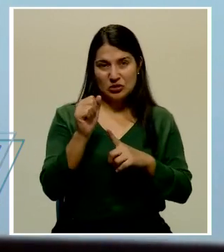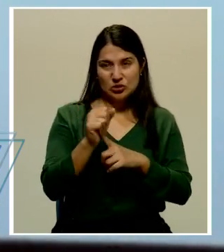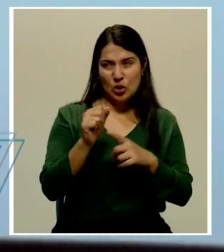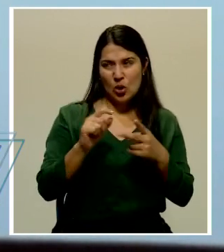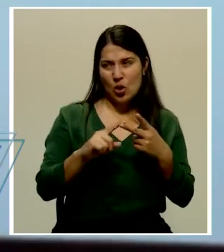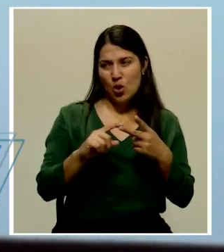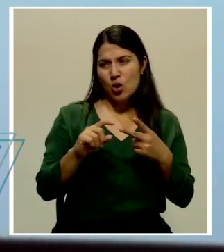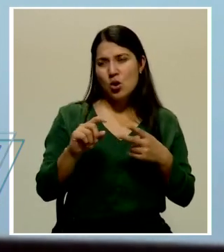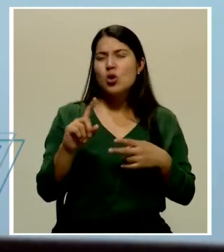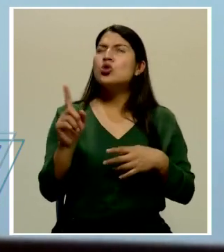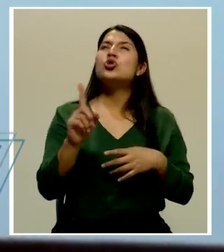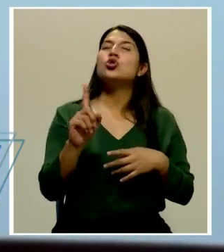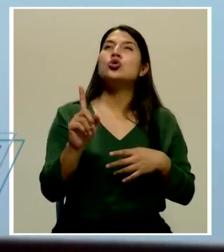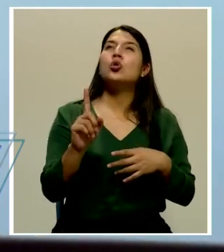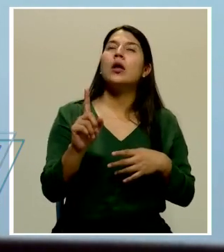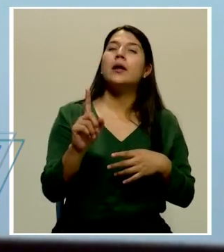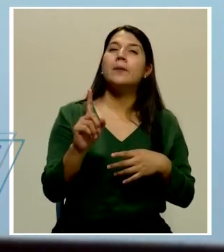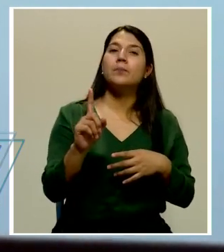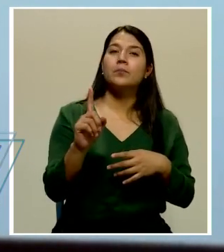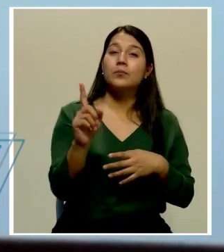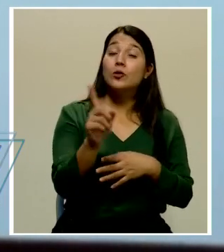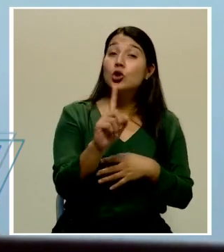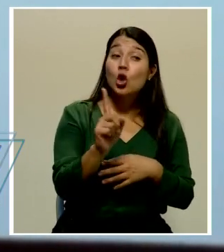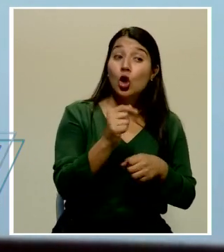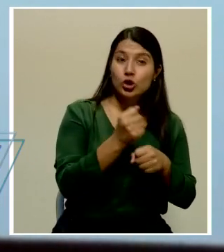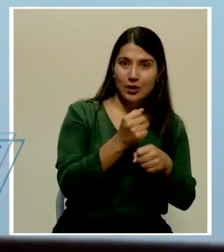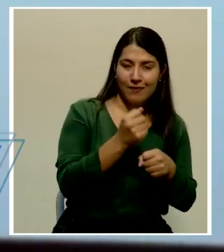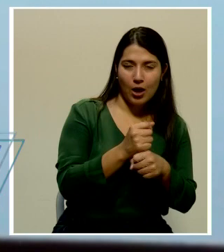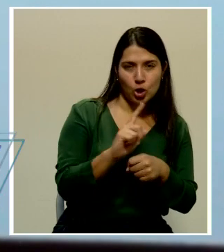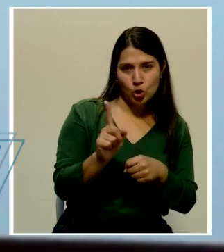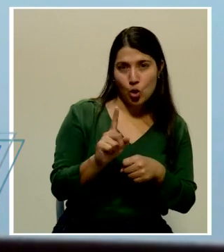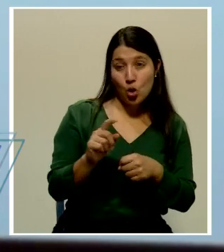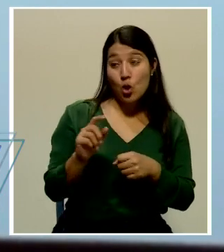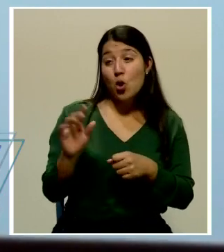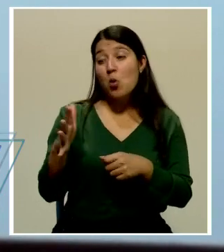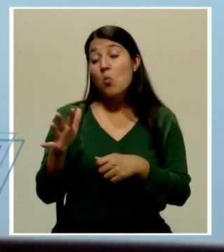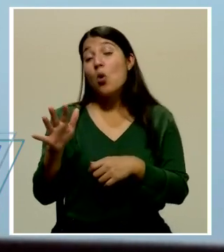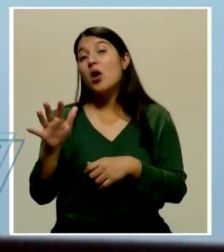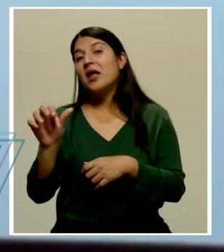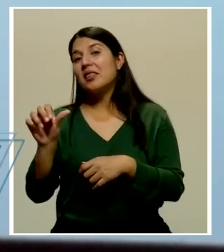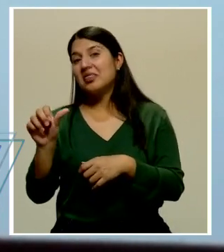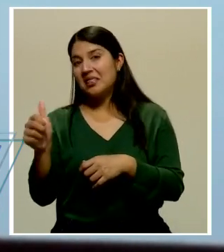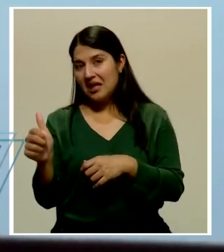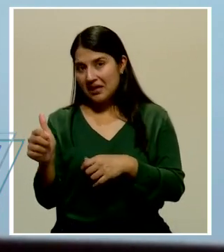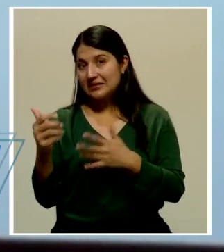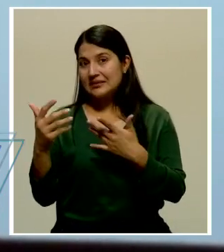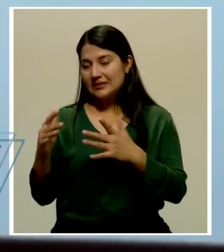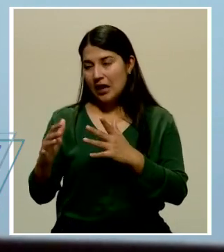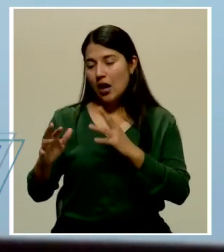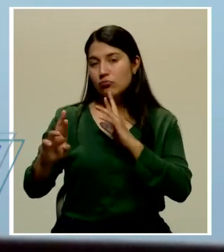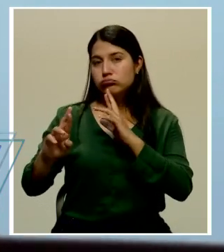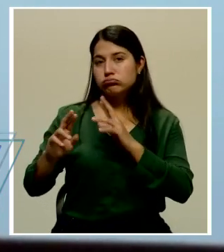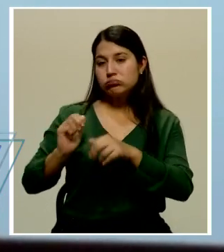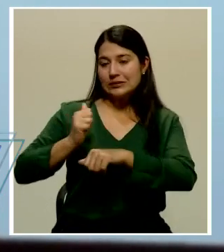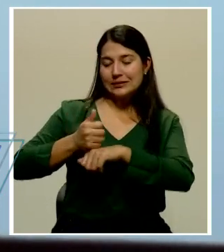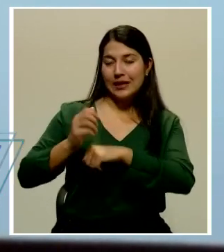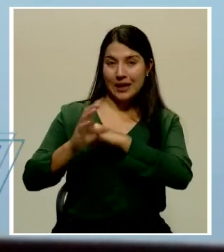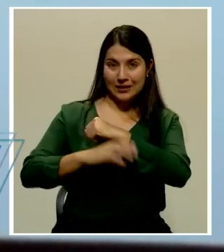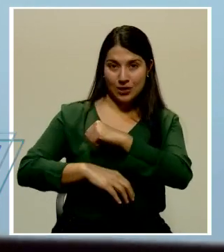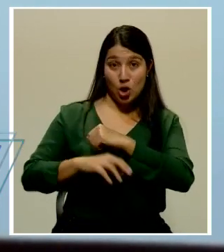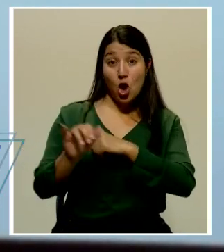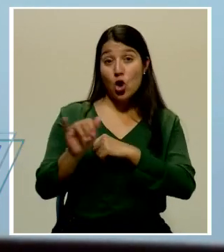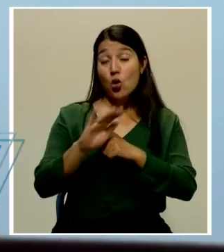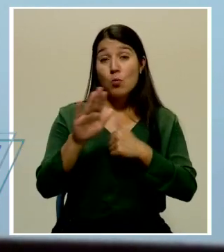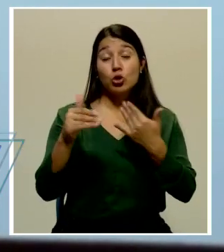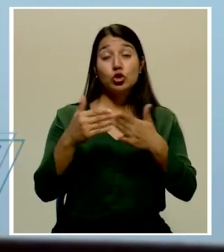no en donde ha trabajado, sino en donde ha producido finalmente sentencias. Una de las críticas adicionales es, como todo